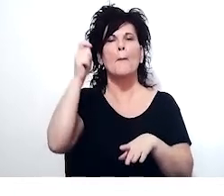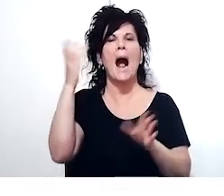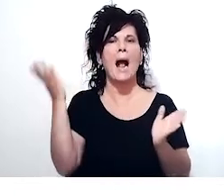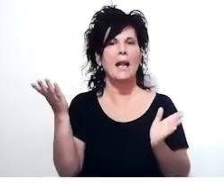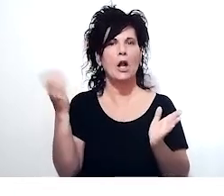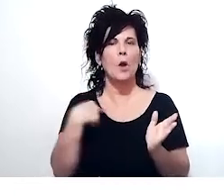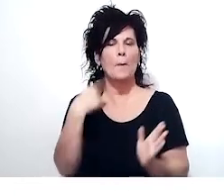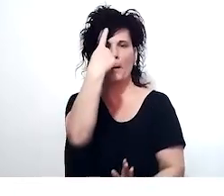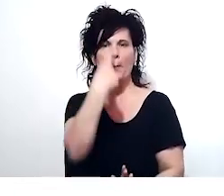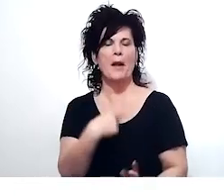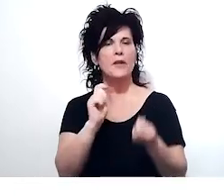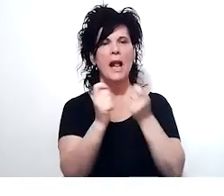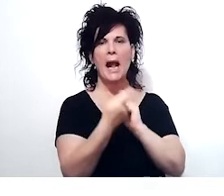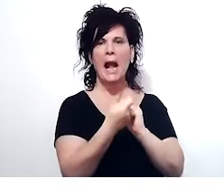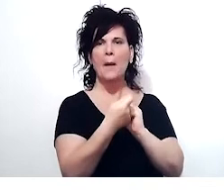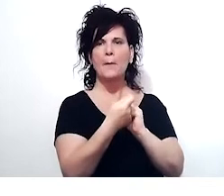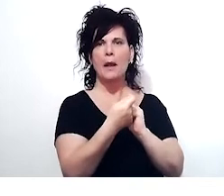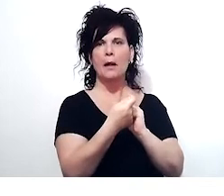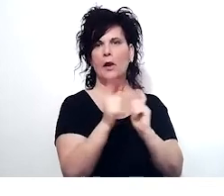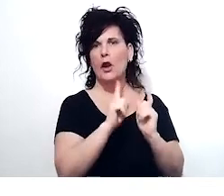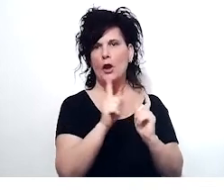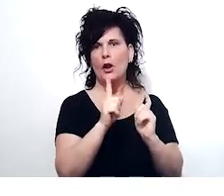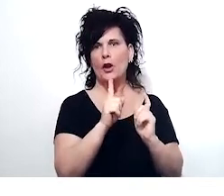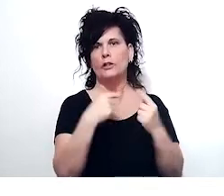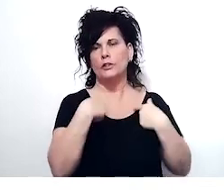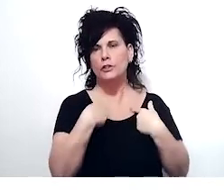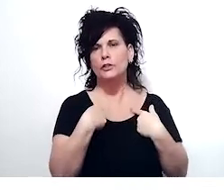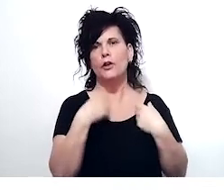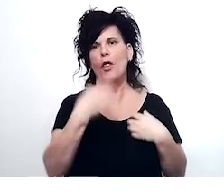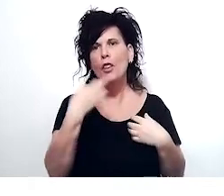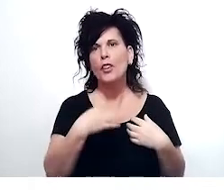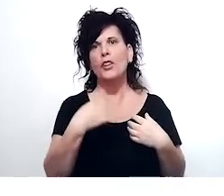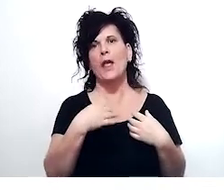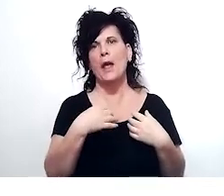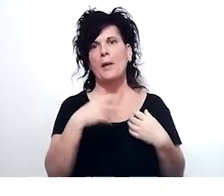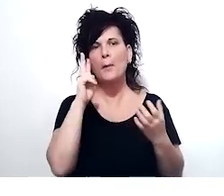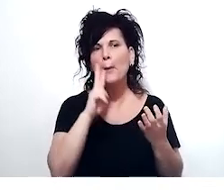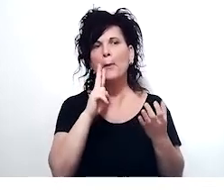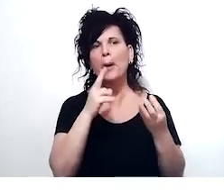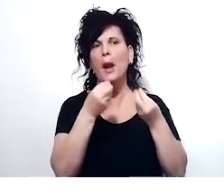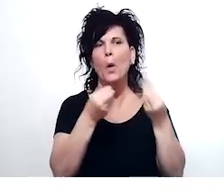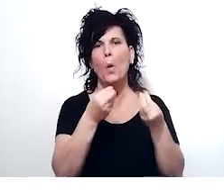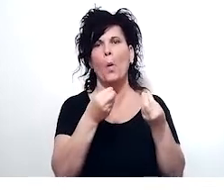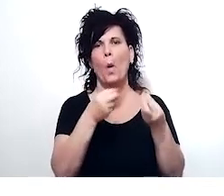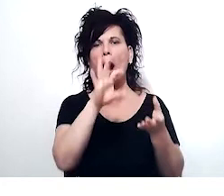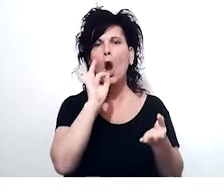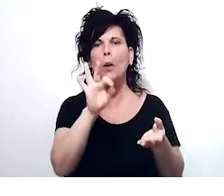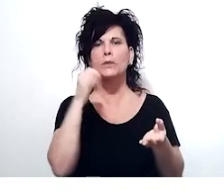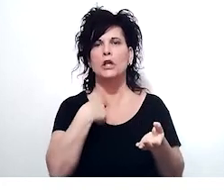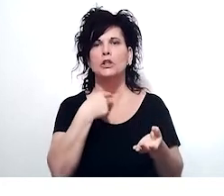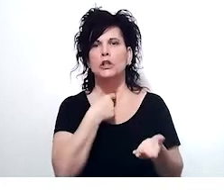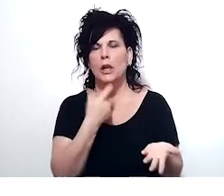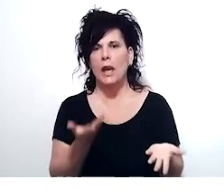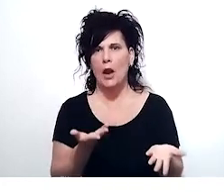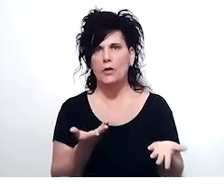magia que mi perfil cambie si yo no me tomo el tiempo de analizar las distintas opciones que me ofrecen